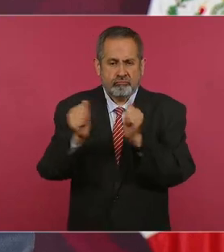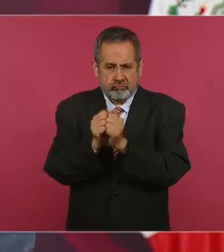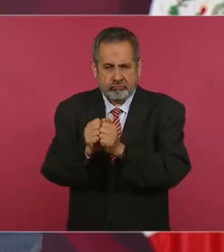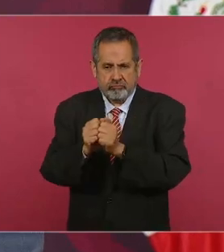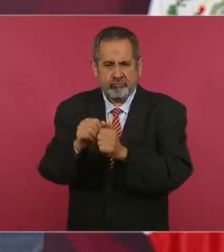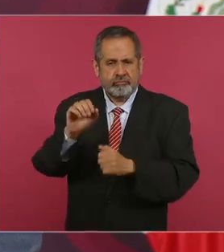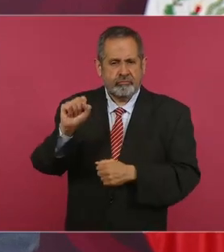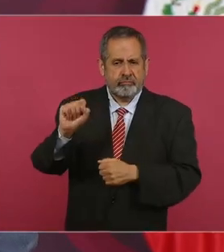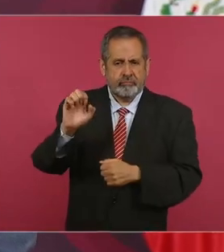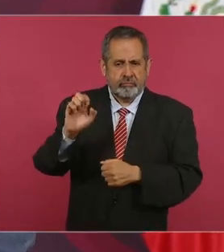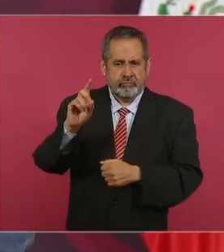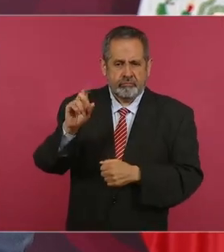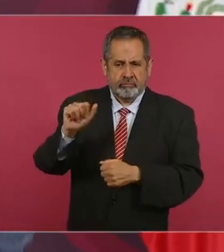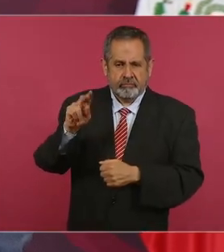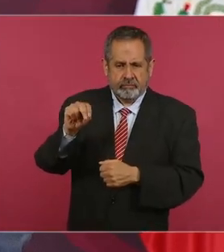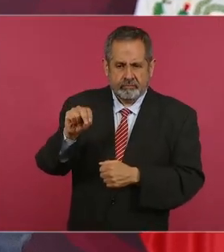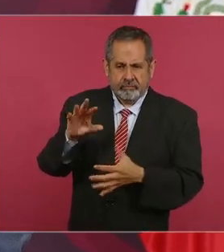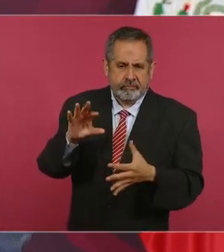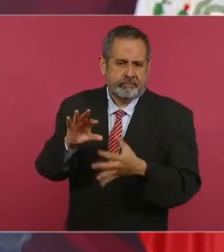Secretaría de la Defensa,